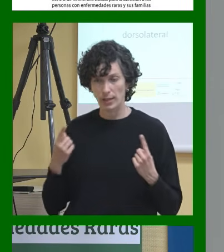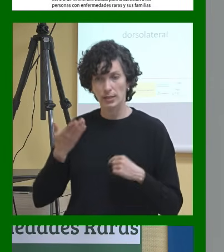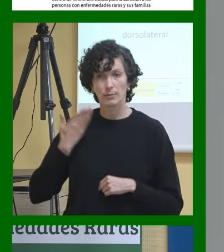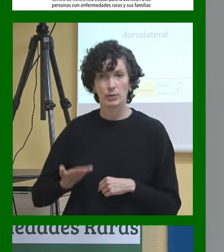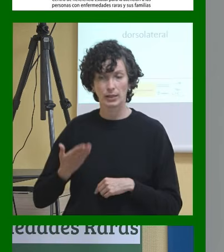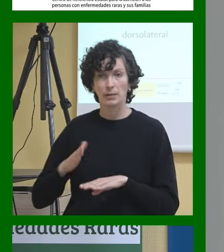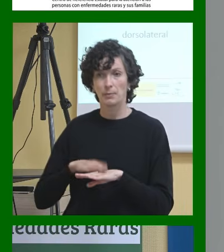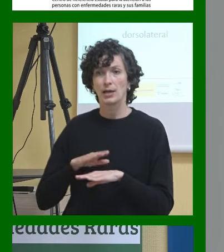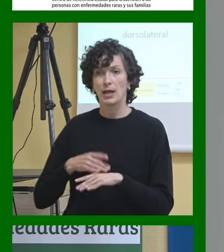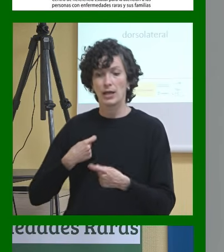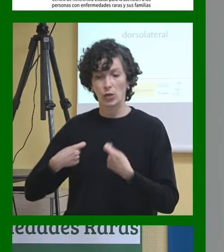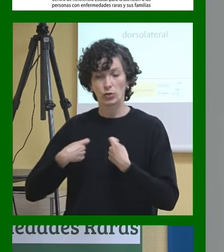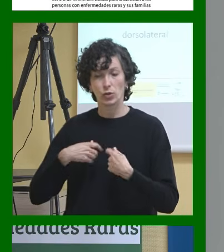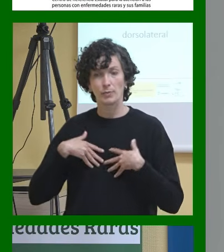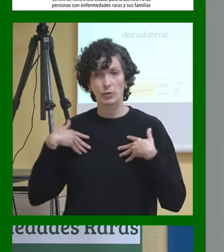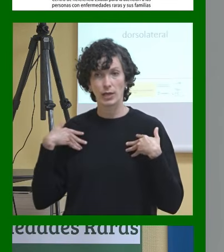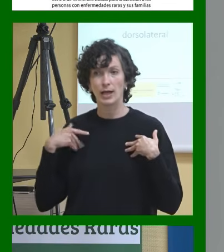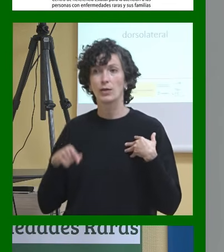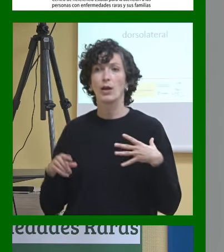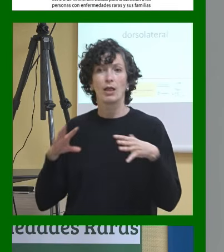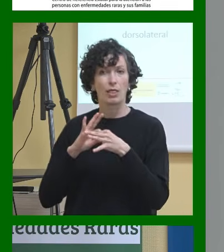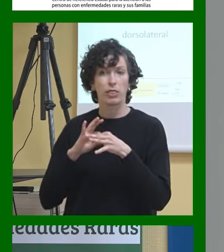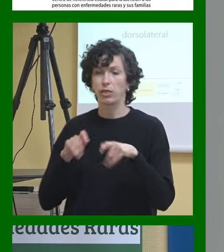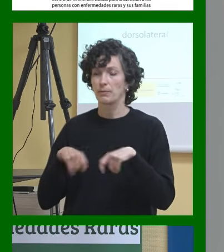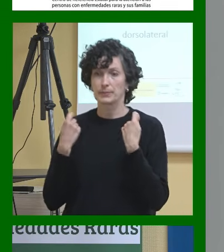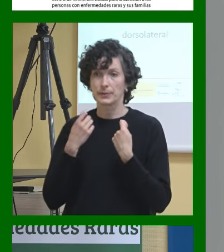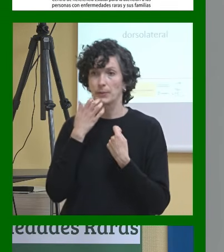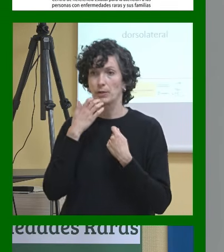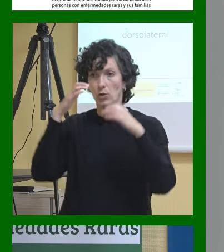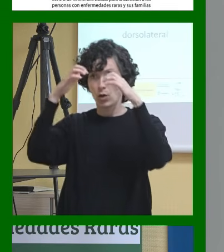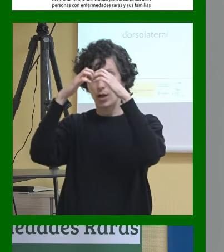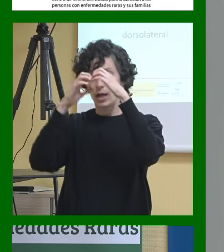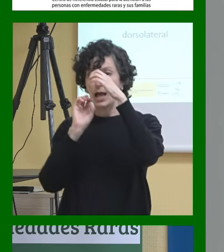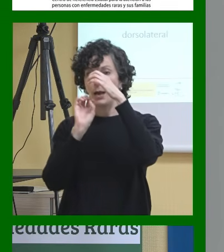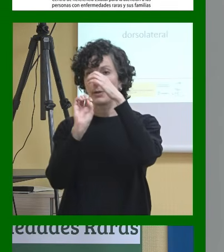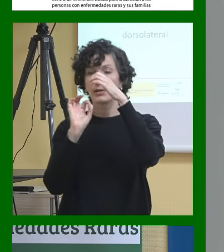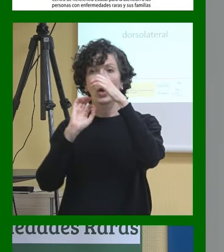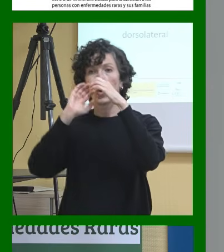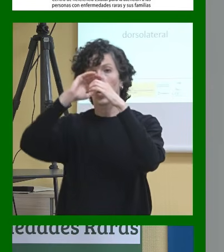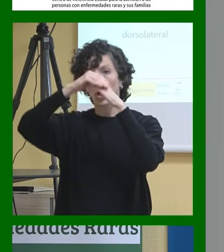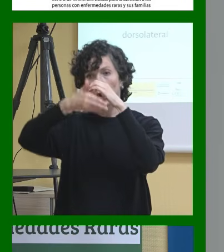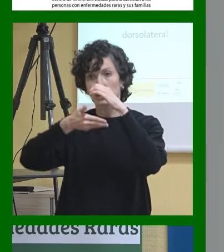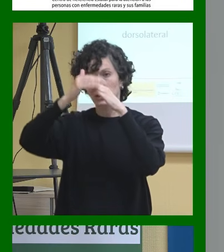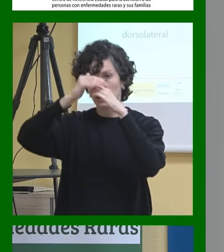clave para la regulación emocional, como son la amígdala y la corteza prefrontal dorsolateral. Y